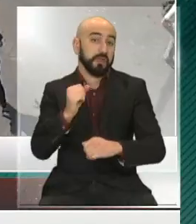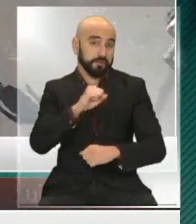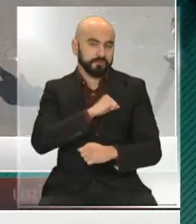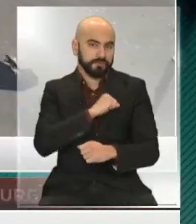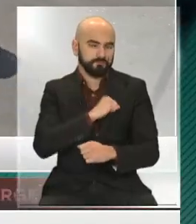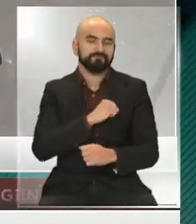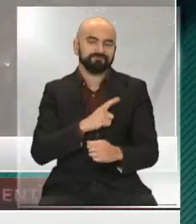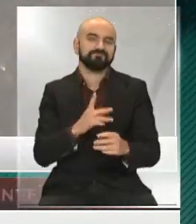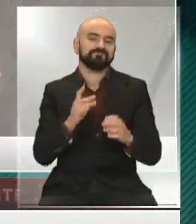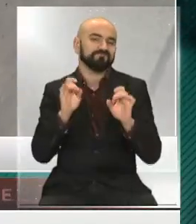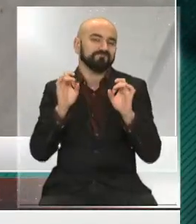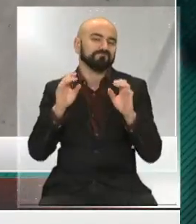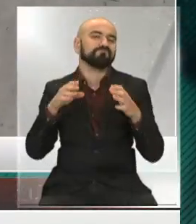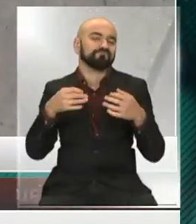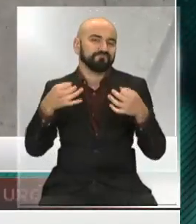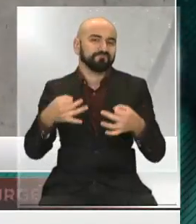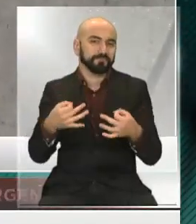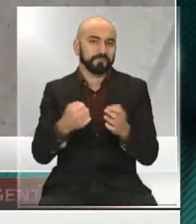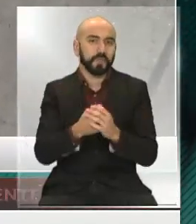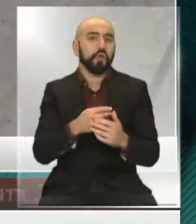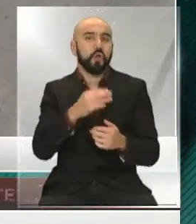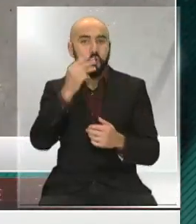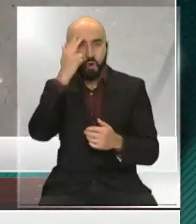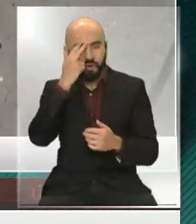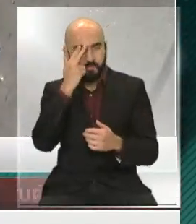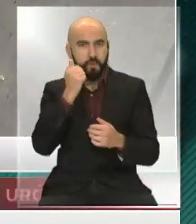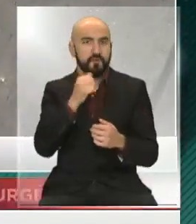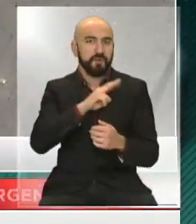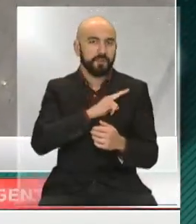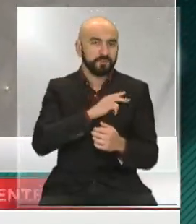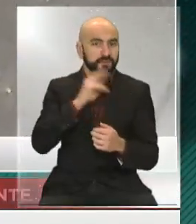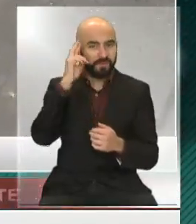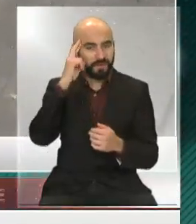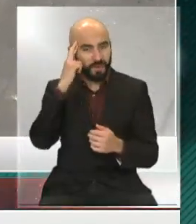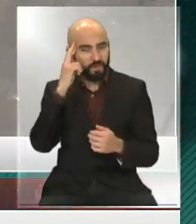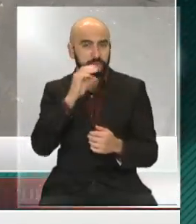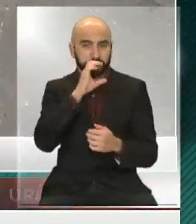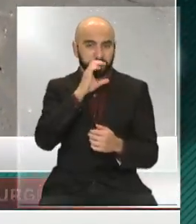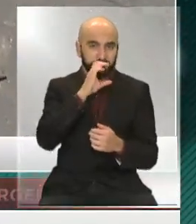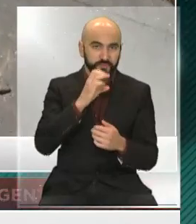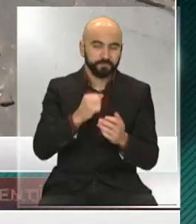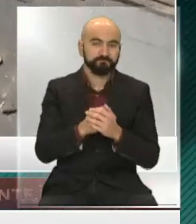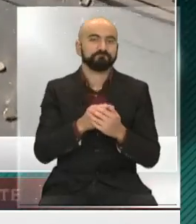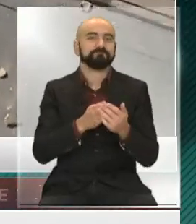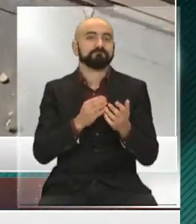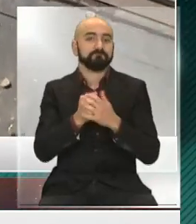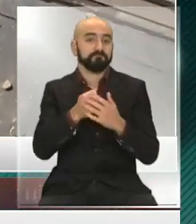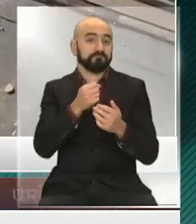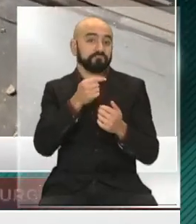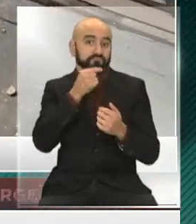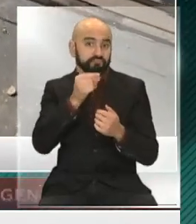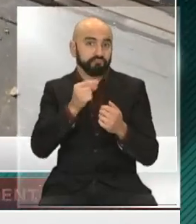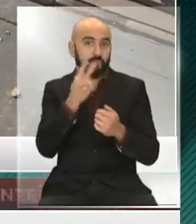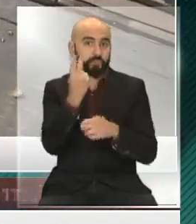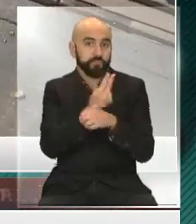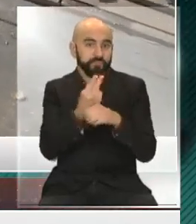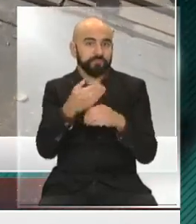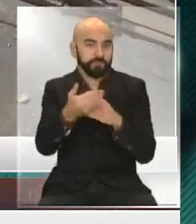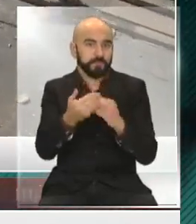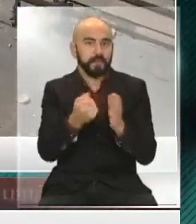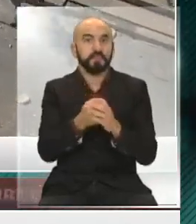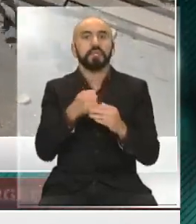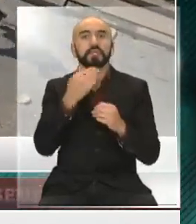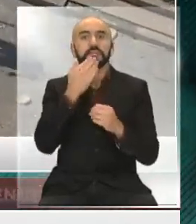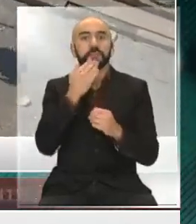también para la serena y coquimbo valparaíso rancagua concepción que tiene su toque que a partir de dos horas más seis de la tarde y al